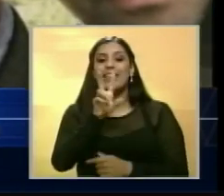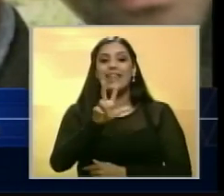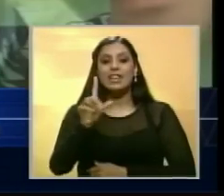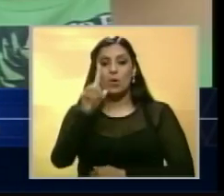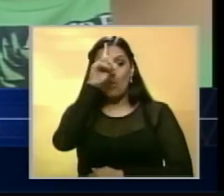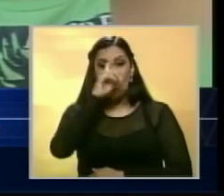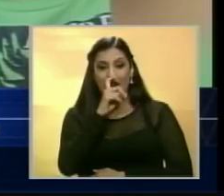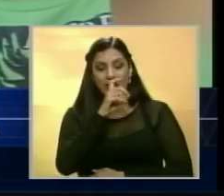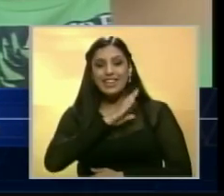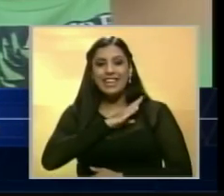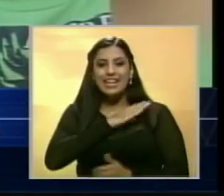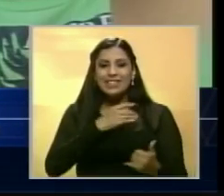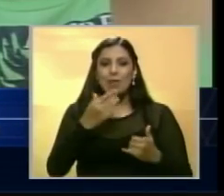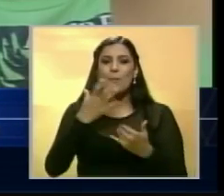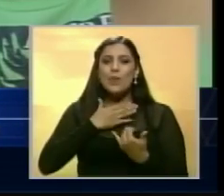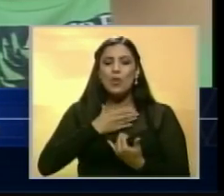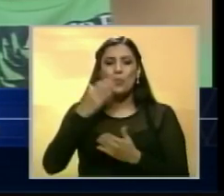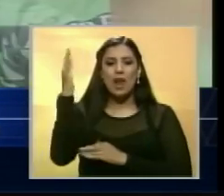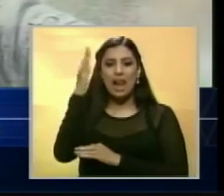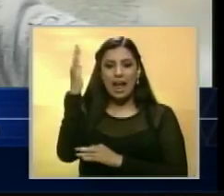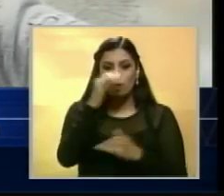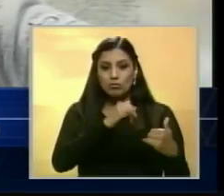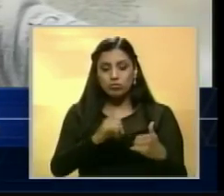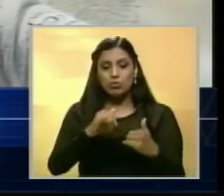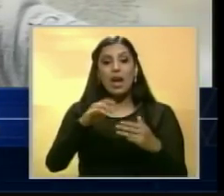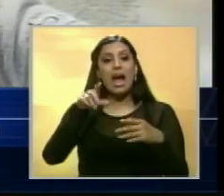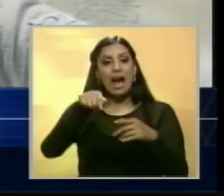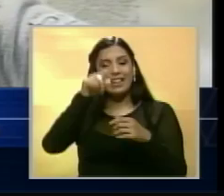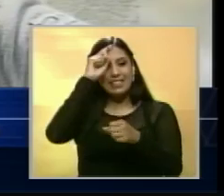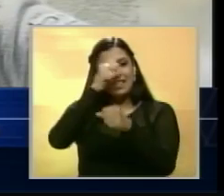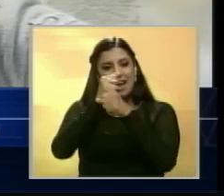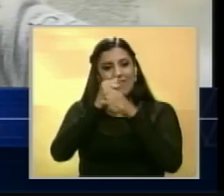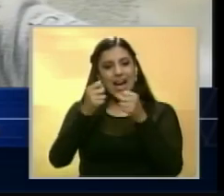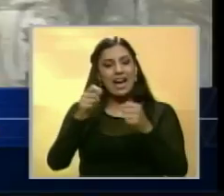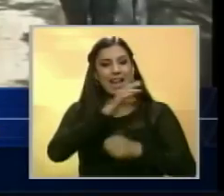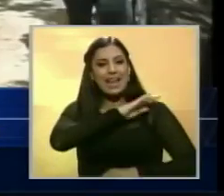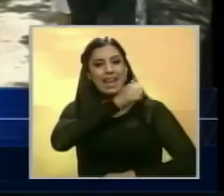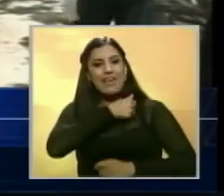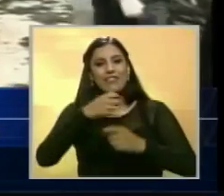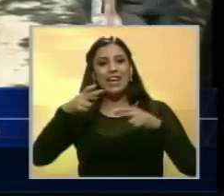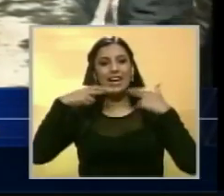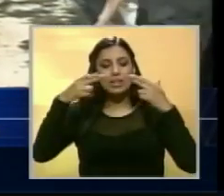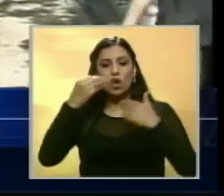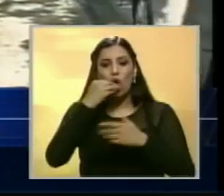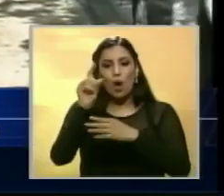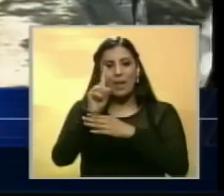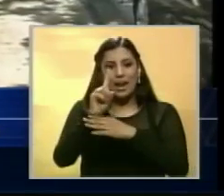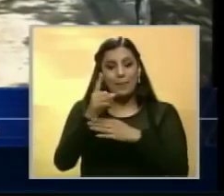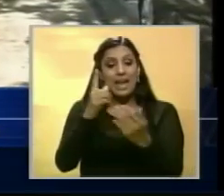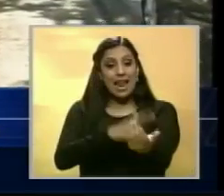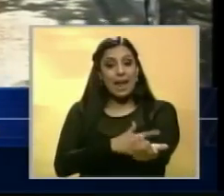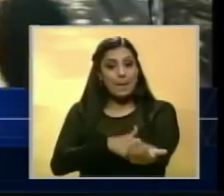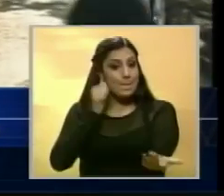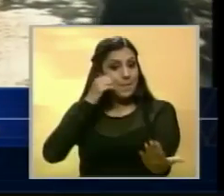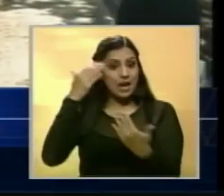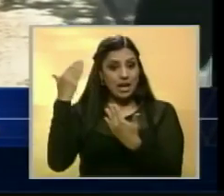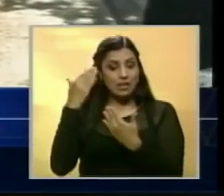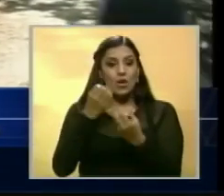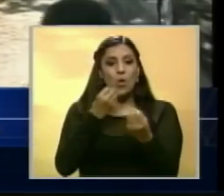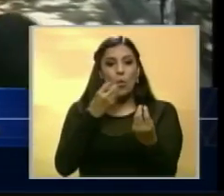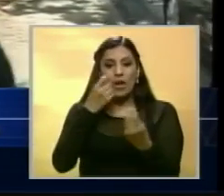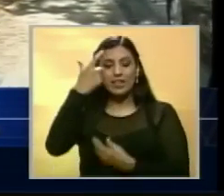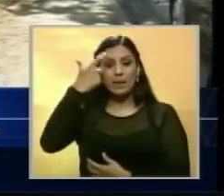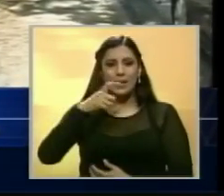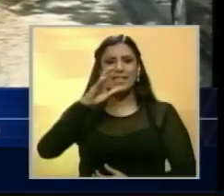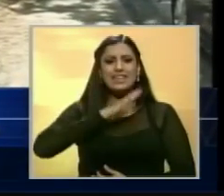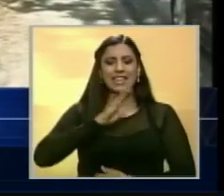31 años, era oriundo del estado Lara y se desempeñaba como gerente de un restaurante de comida rápida. Su hermana, Eileen Carrillo, contó que la